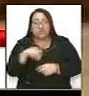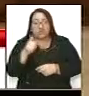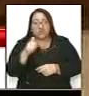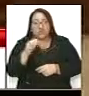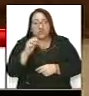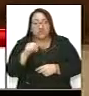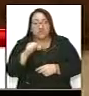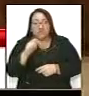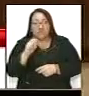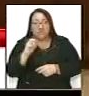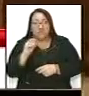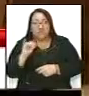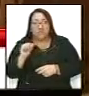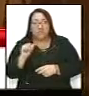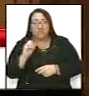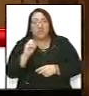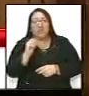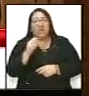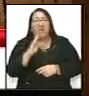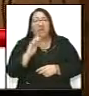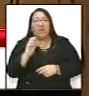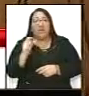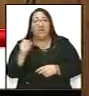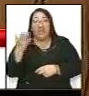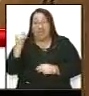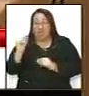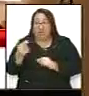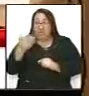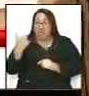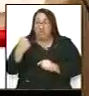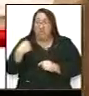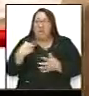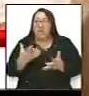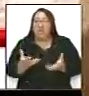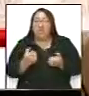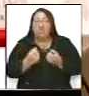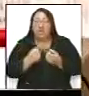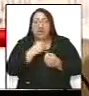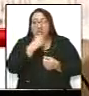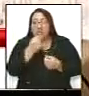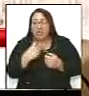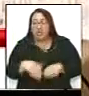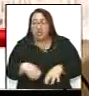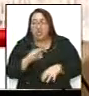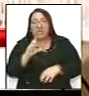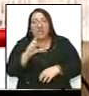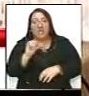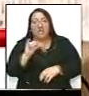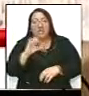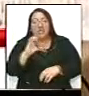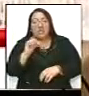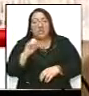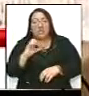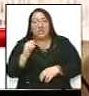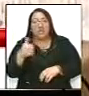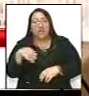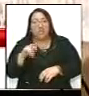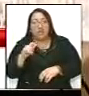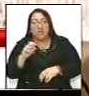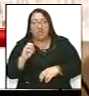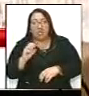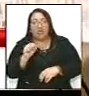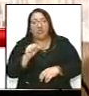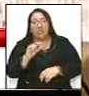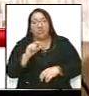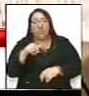Cusco, quien ha recibido la semana última la noticia del licenciamiento por parte de la